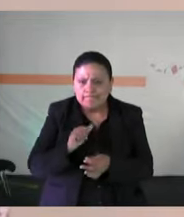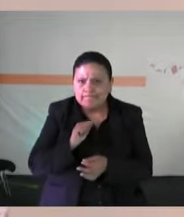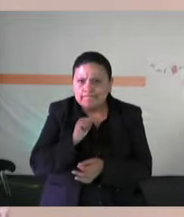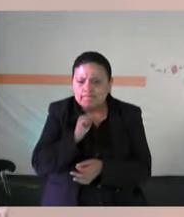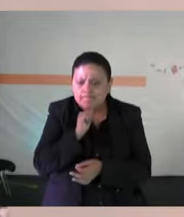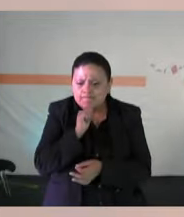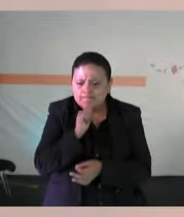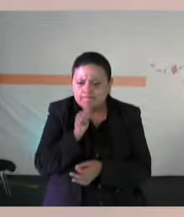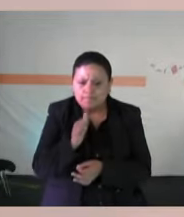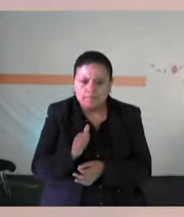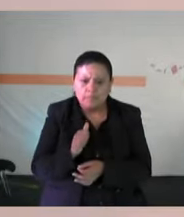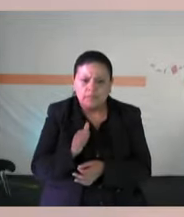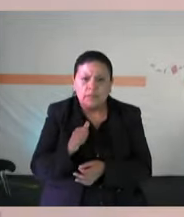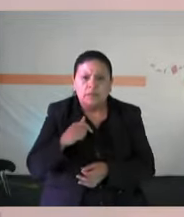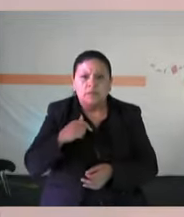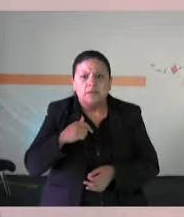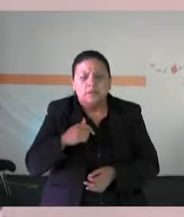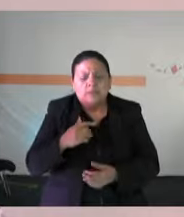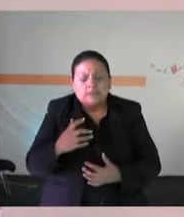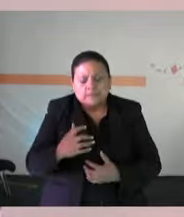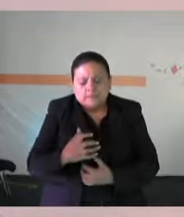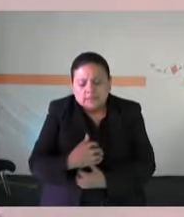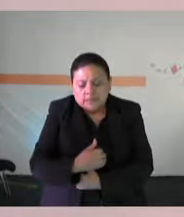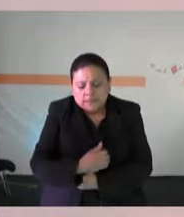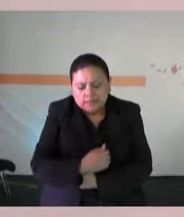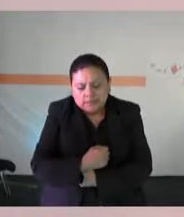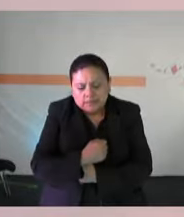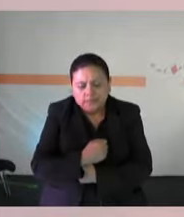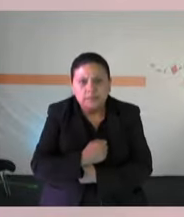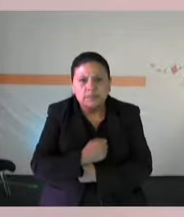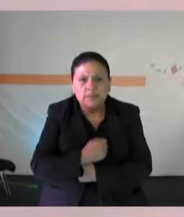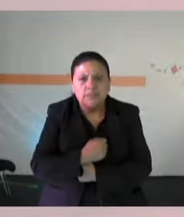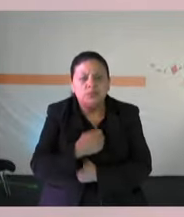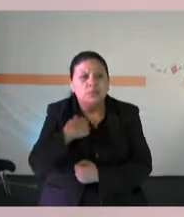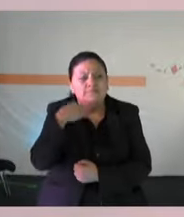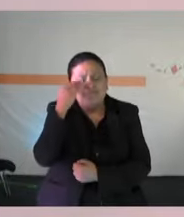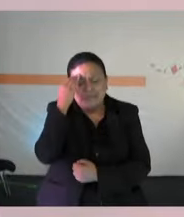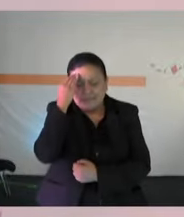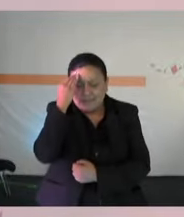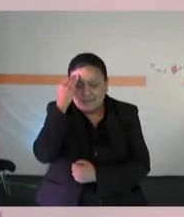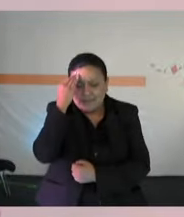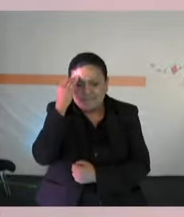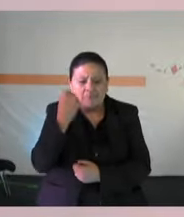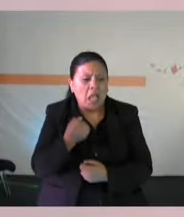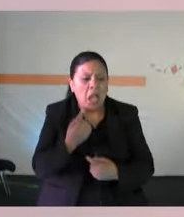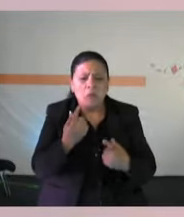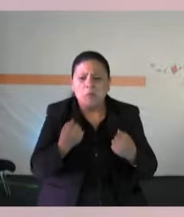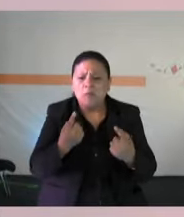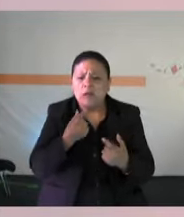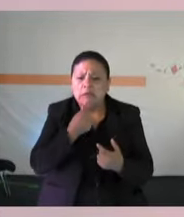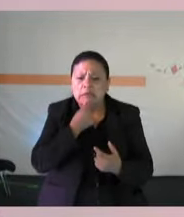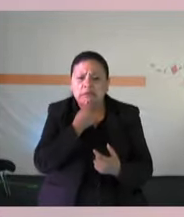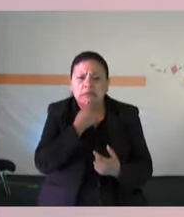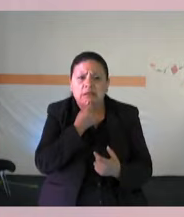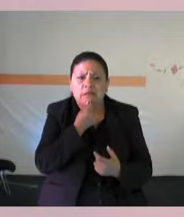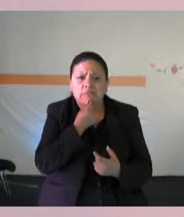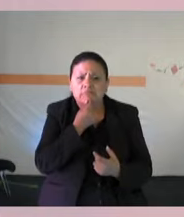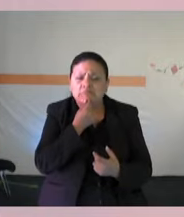No pude volver a hablar y cuando las abrazaba pensaba, una de estas niñas no va a vivir hasta mi edad.